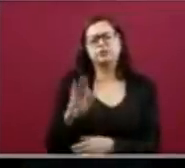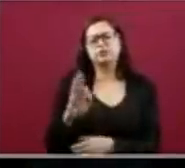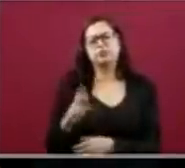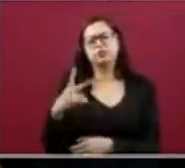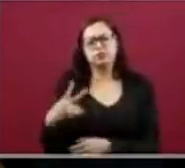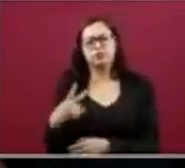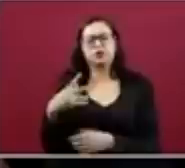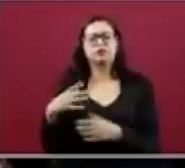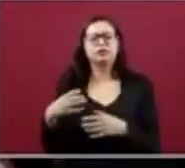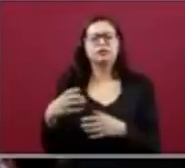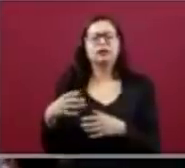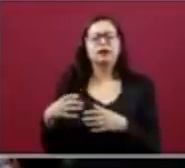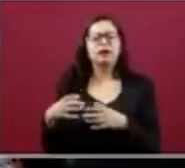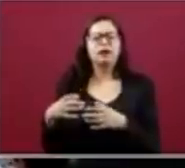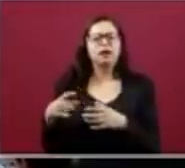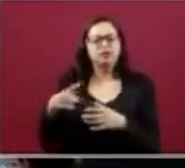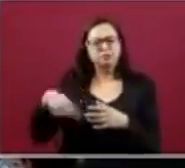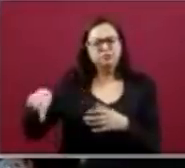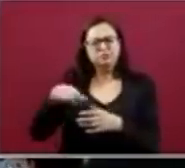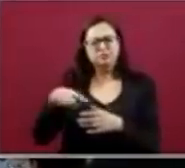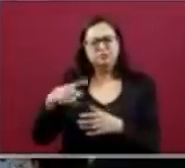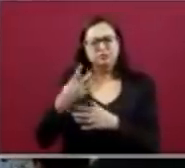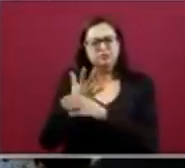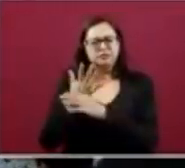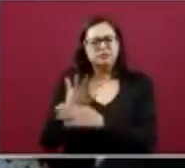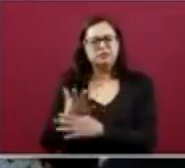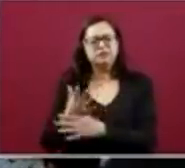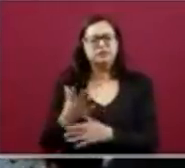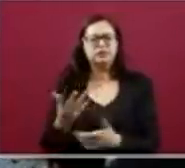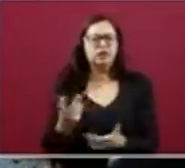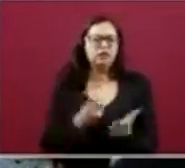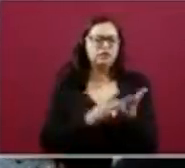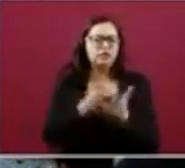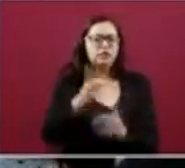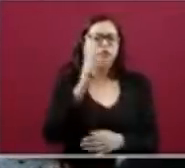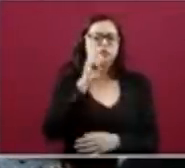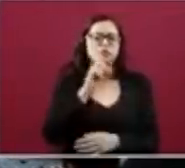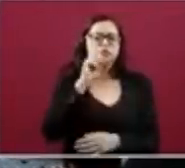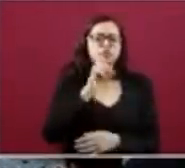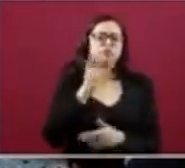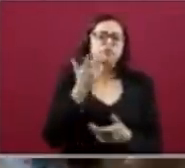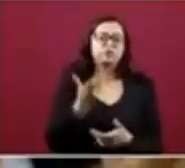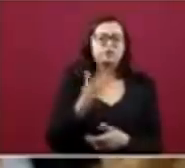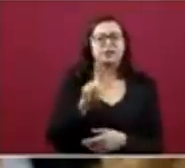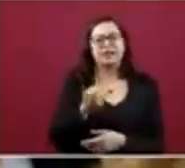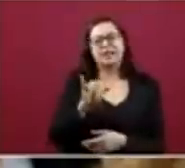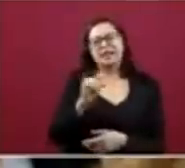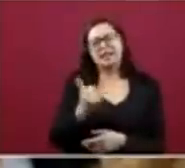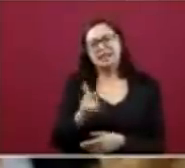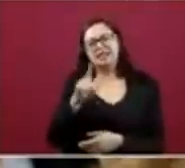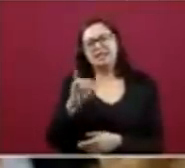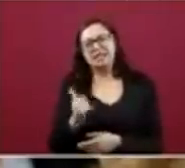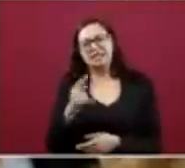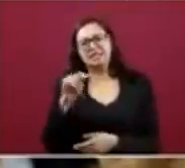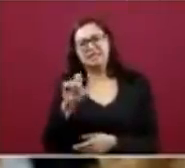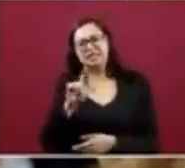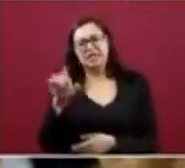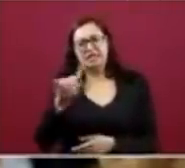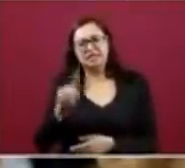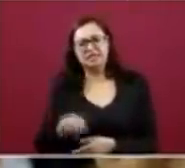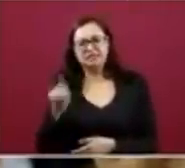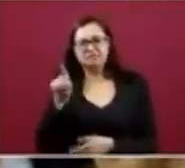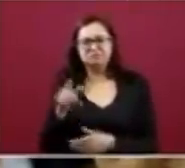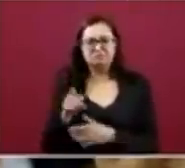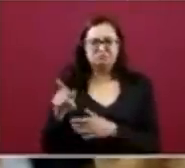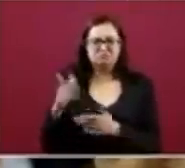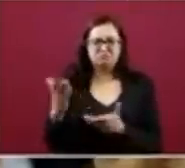refrendó que los derechos de la mujer, a propósito de que la senadora morenista Lili Téllez adelantó que